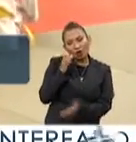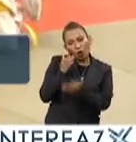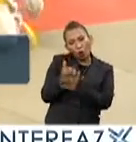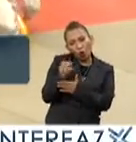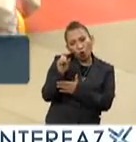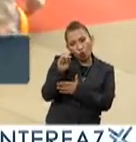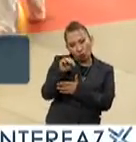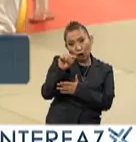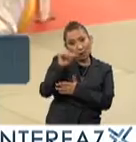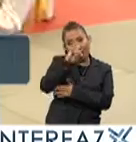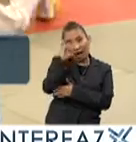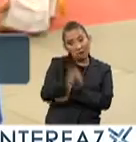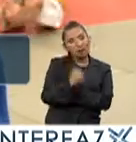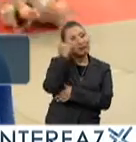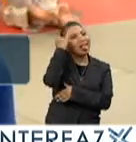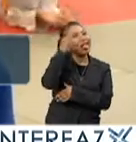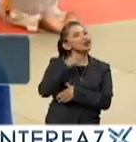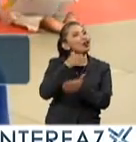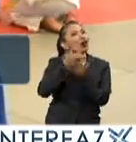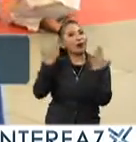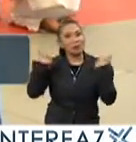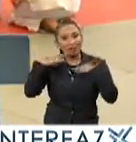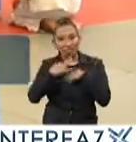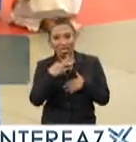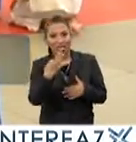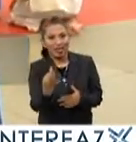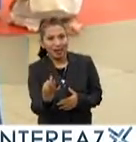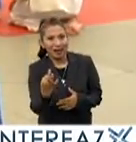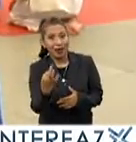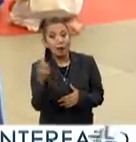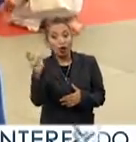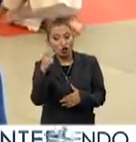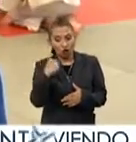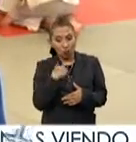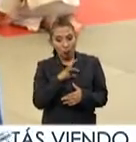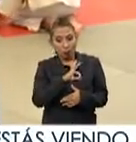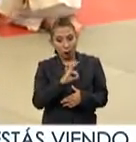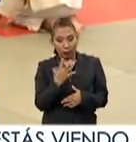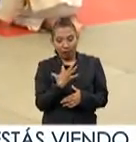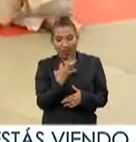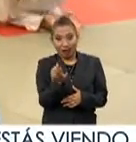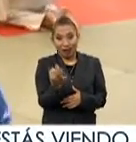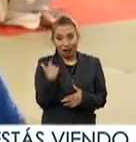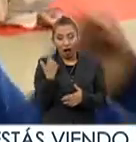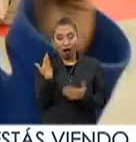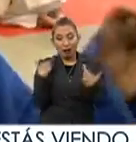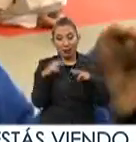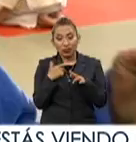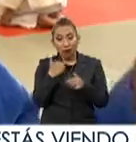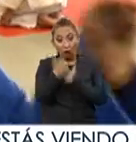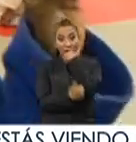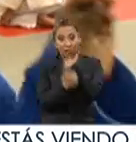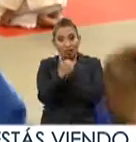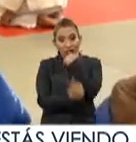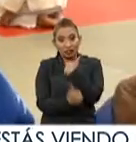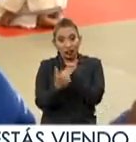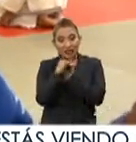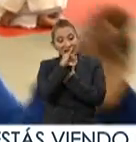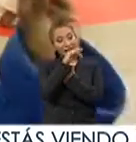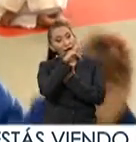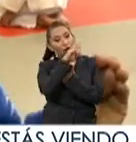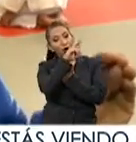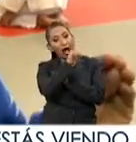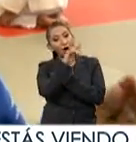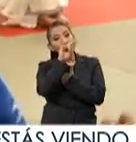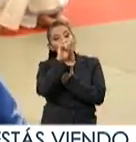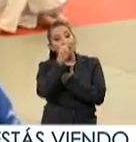UNAM. Jamás me imaginé ser representativo, pero en el momento que puedes ser representativo o que te llamen en una competencia de Isaura Flores de